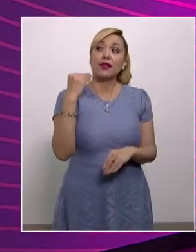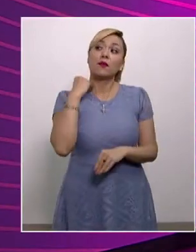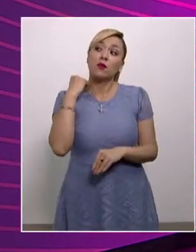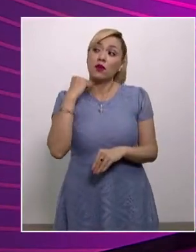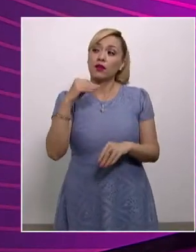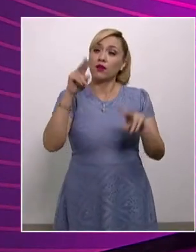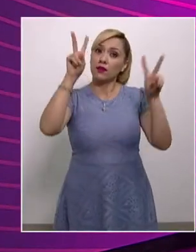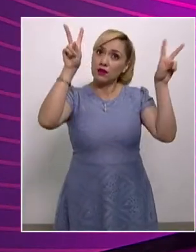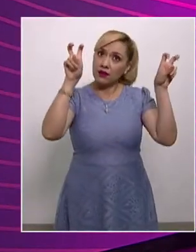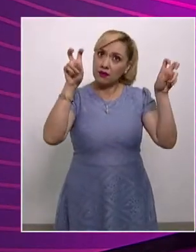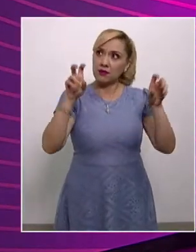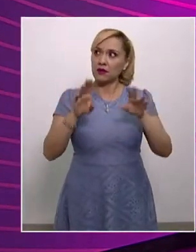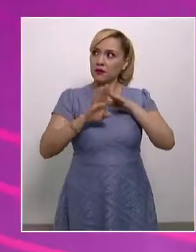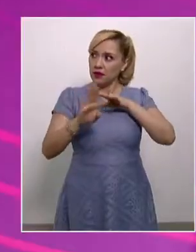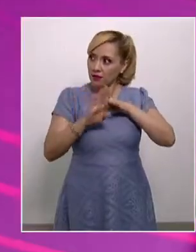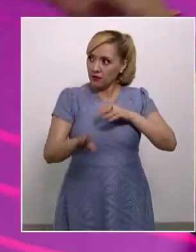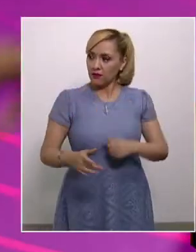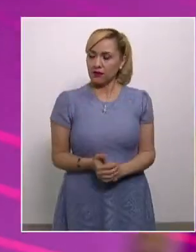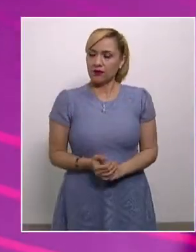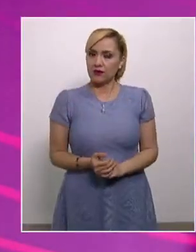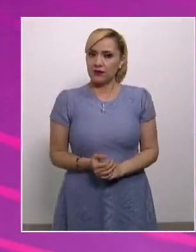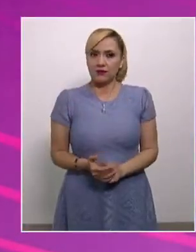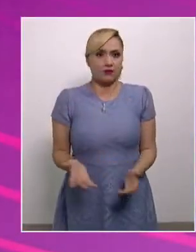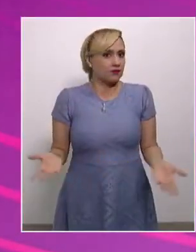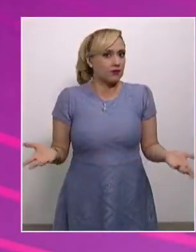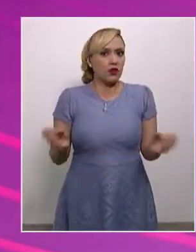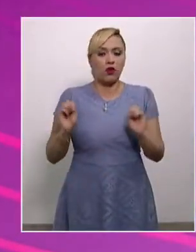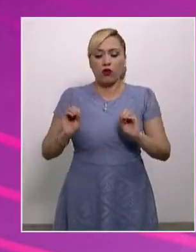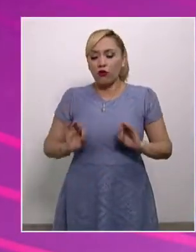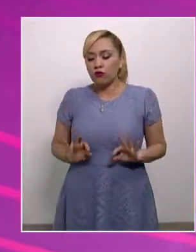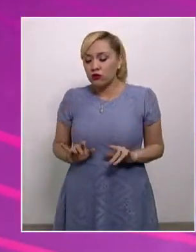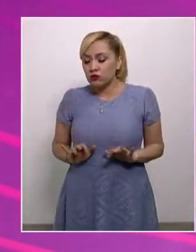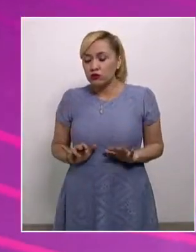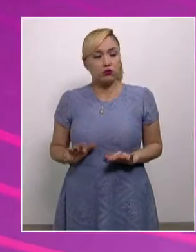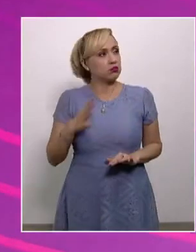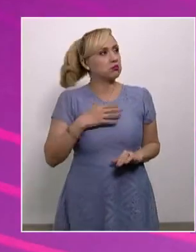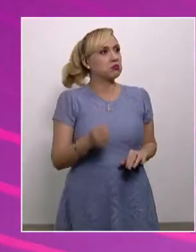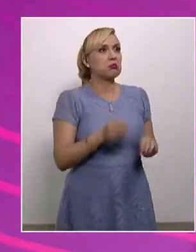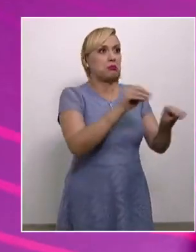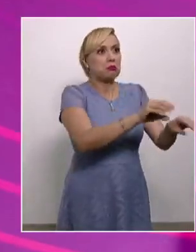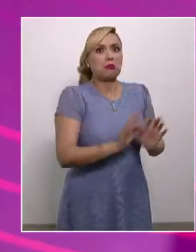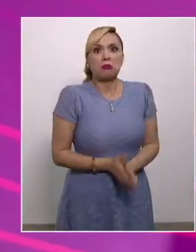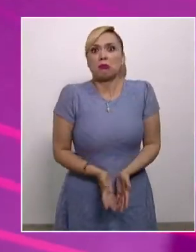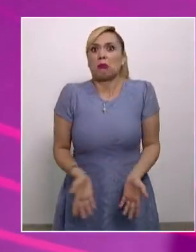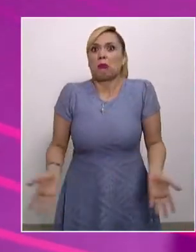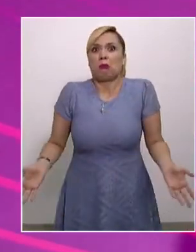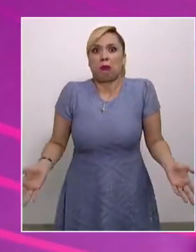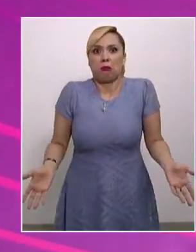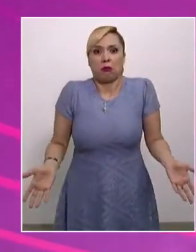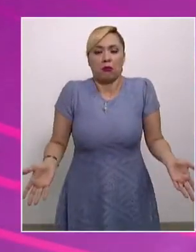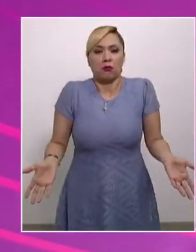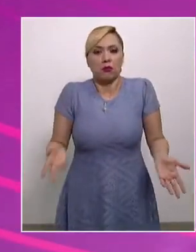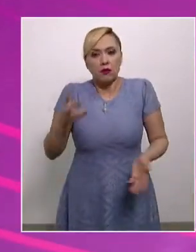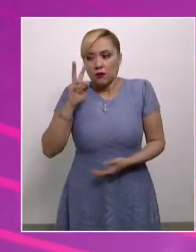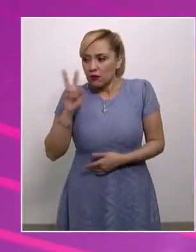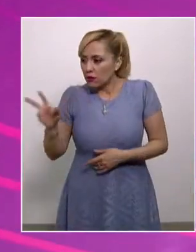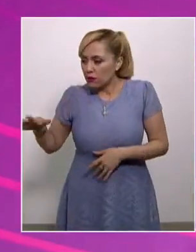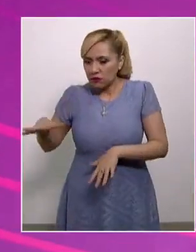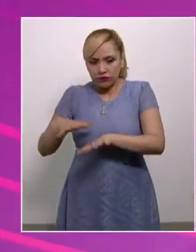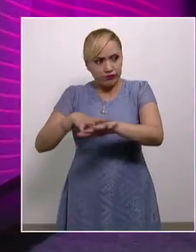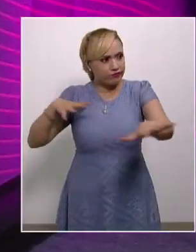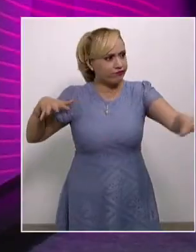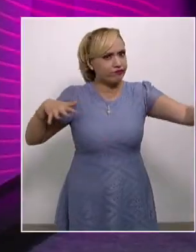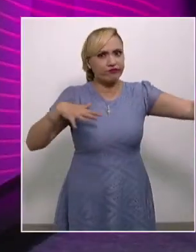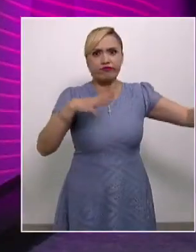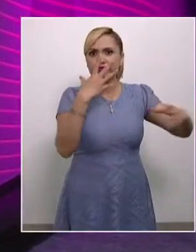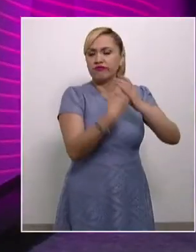en temas migratorios que por ahí no son lo que manejan porque los agarraste de la oficina y vamos a hacer cuerpo en terreno? Algo que nosotros vimos después del paso de caravanas